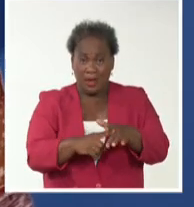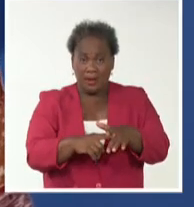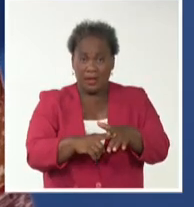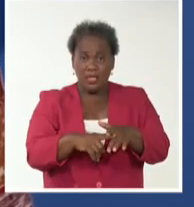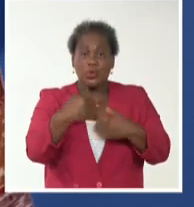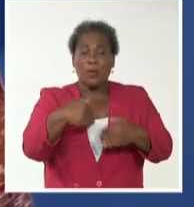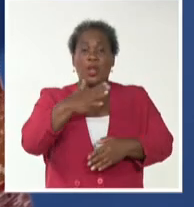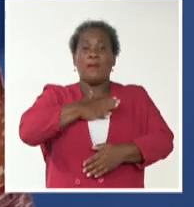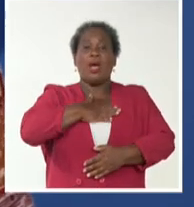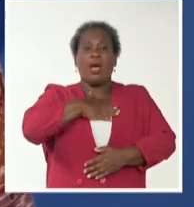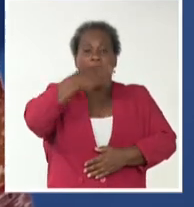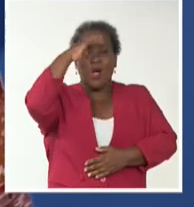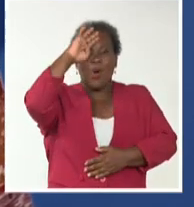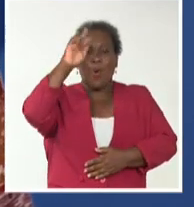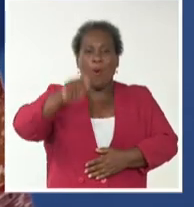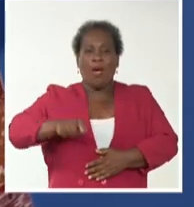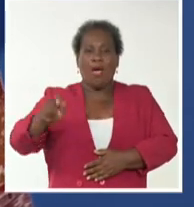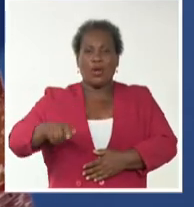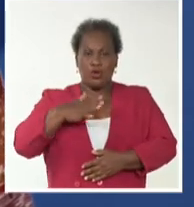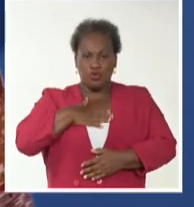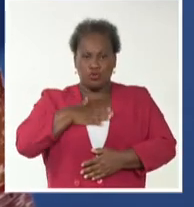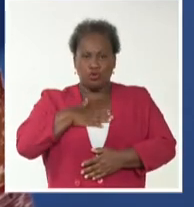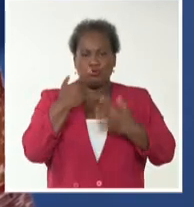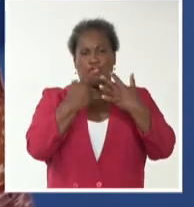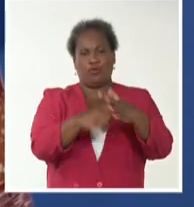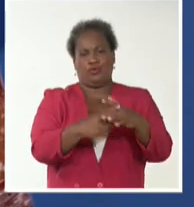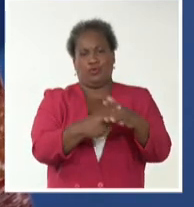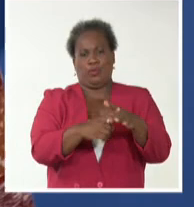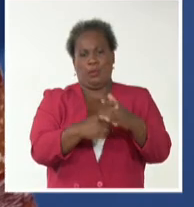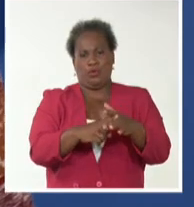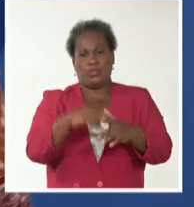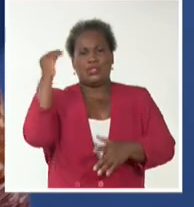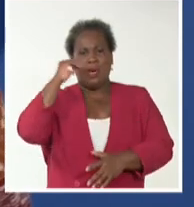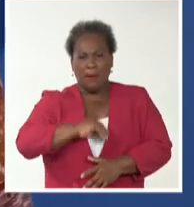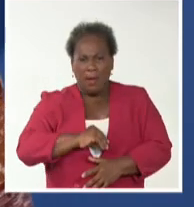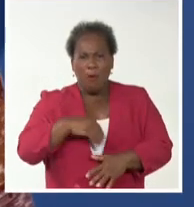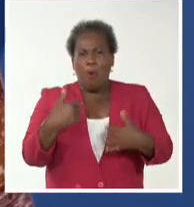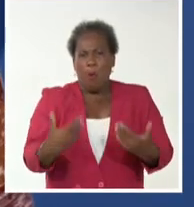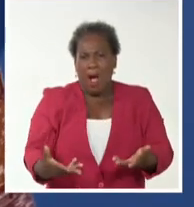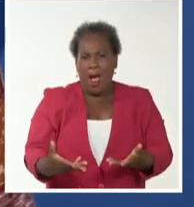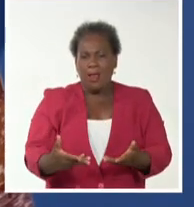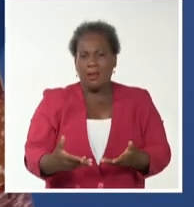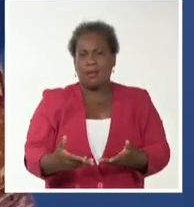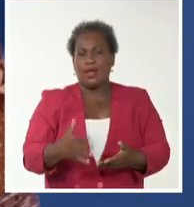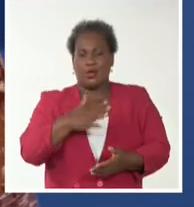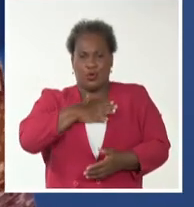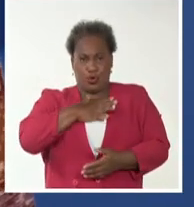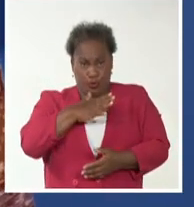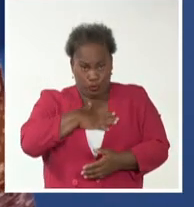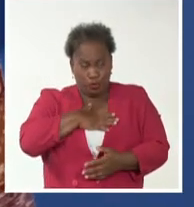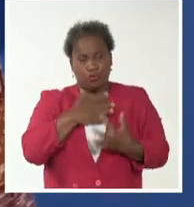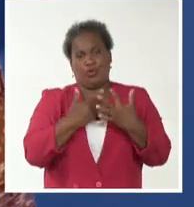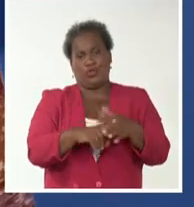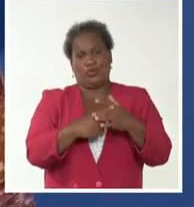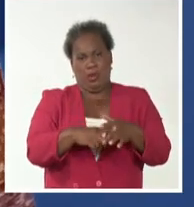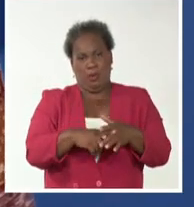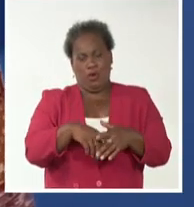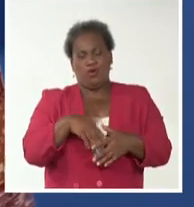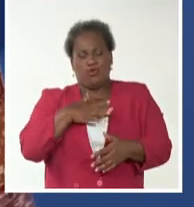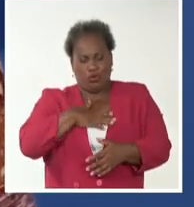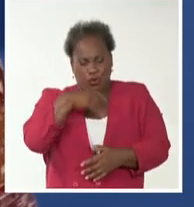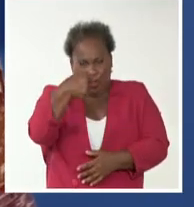problemas nuestros, que nosotros somos quienes mejor los conocemos y quienes estamos en condiciones y en el deber